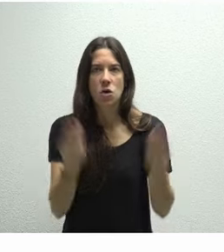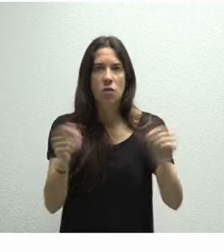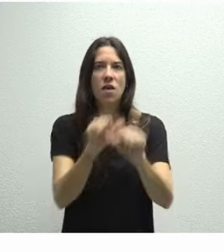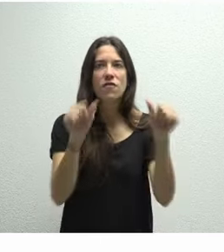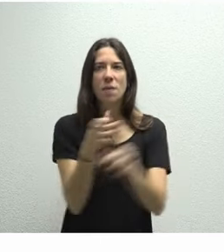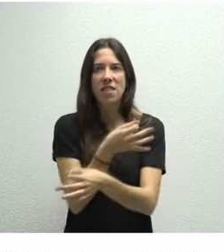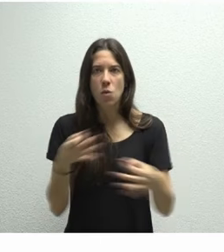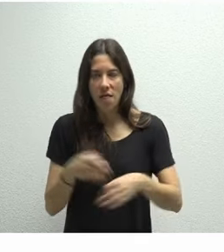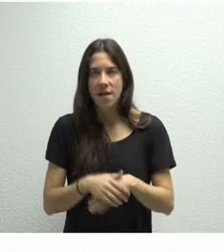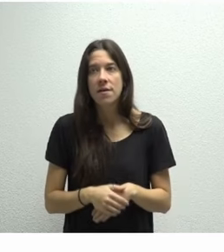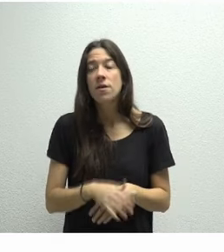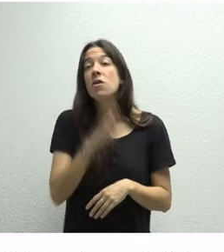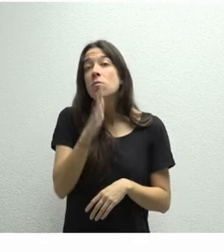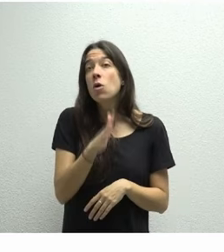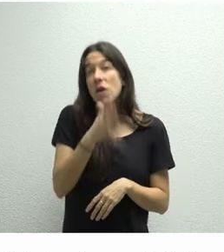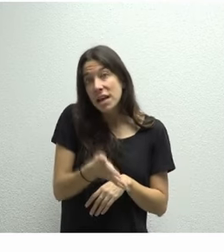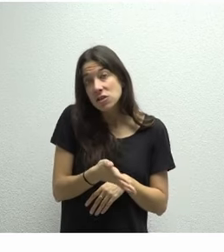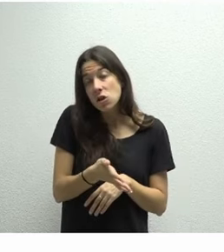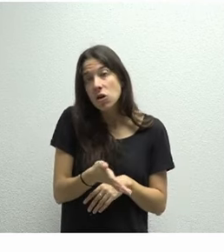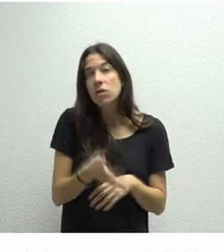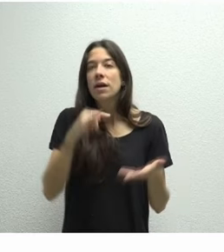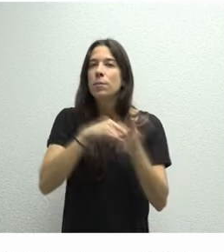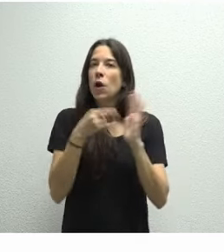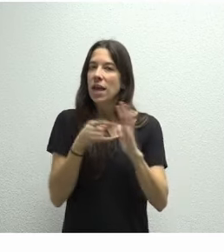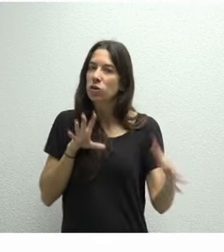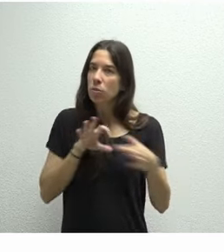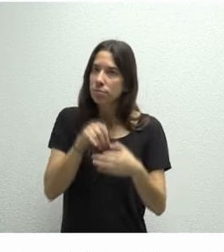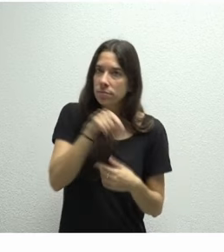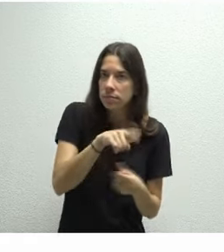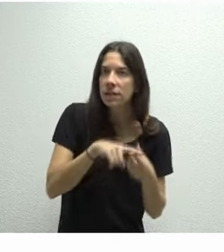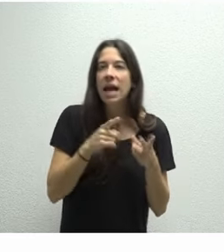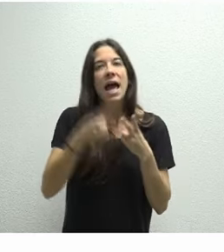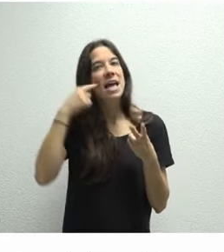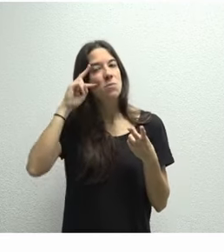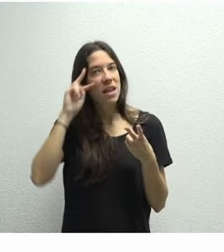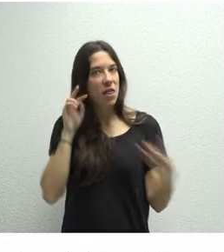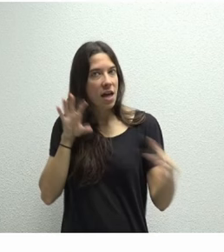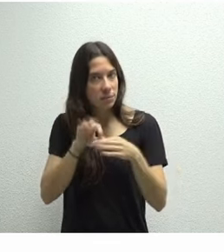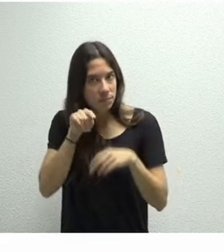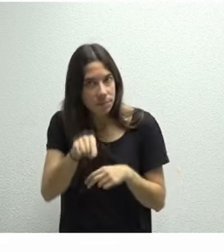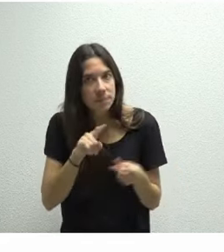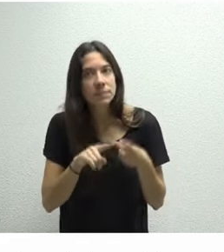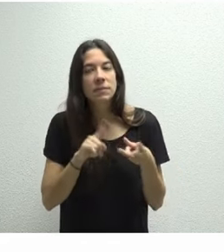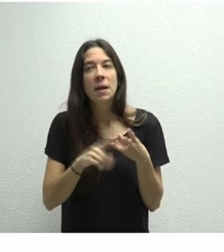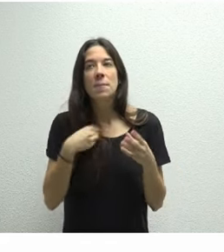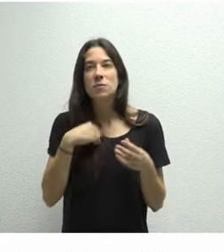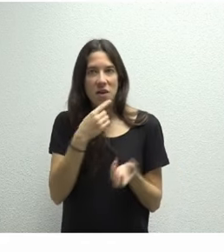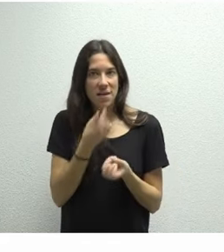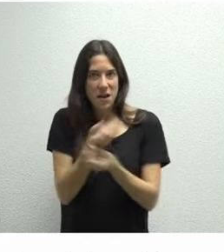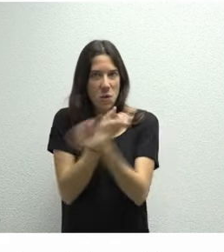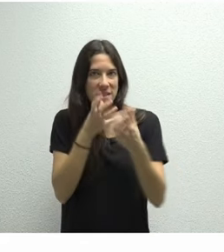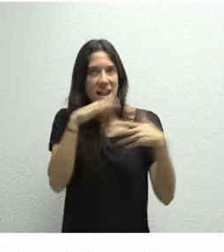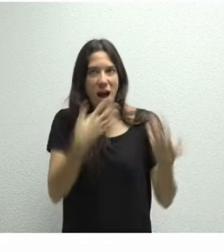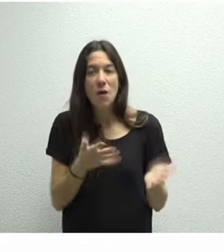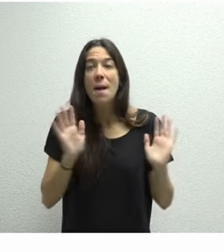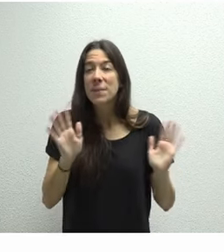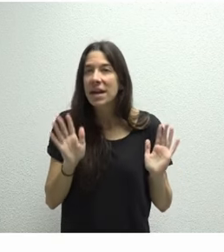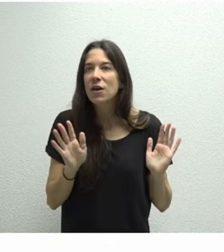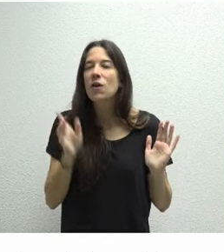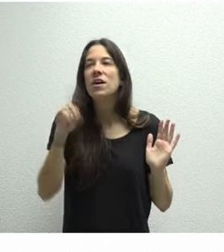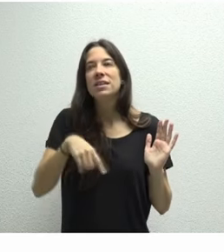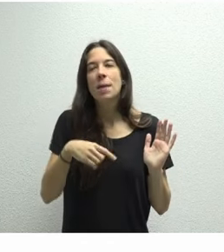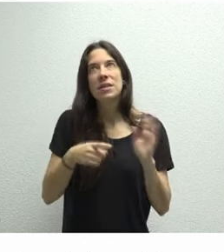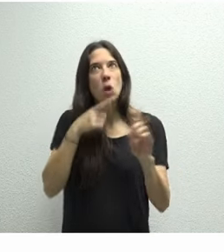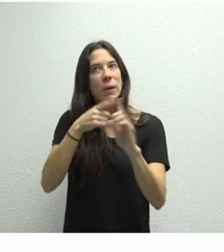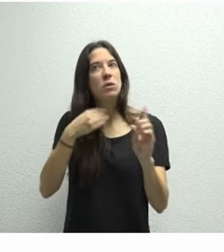Y en este sentido va el proyecto Y en este sentido van las experiencias y esto los que van a compartir ahora pero es el mismo sentido que va